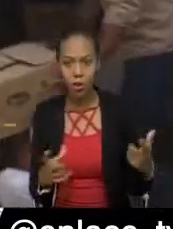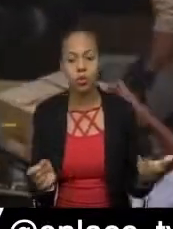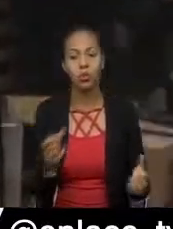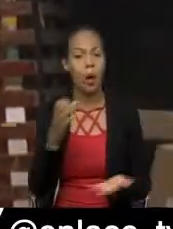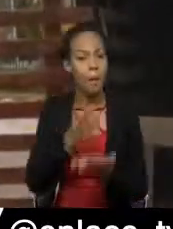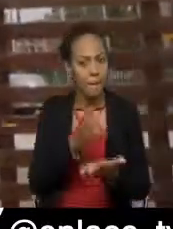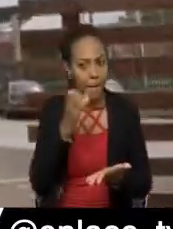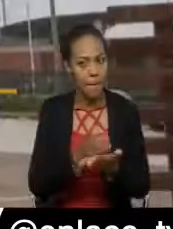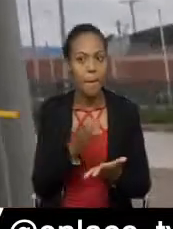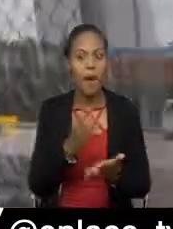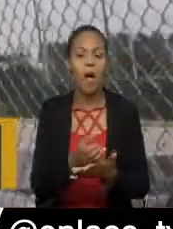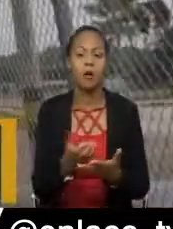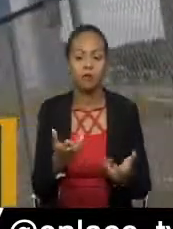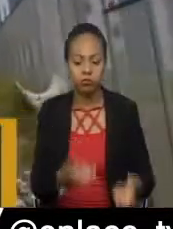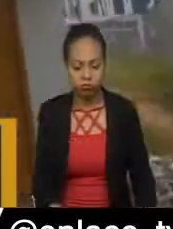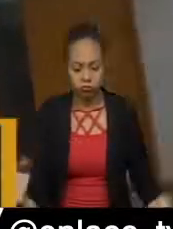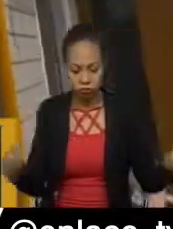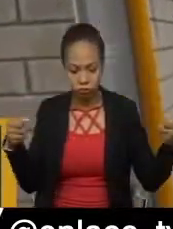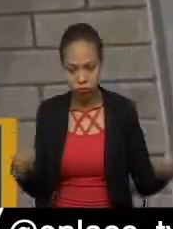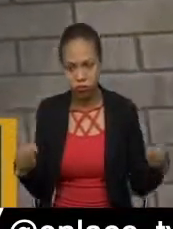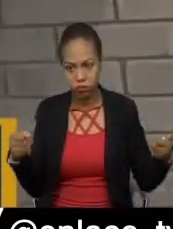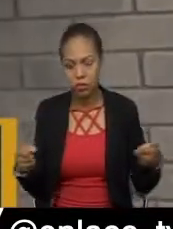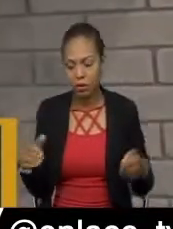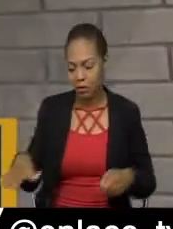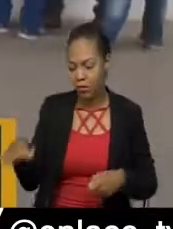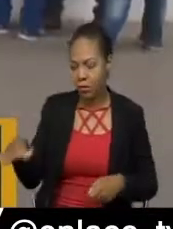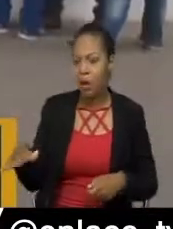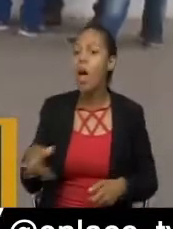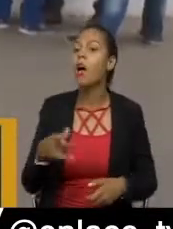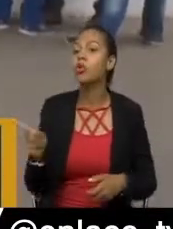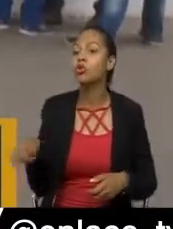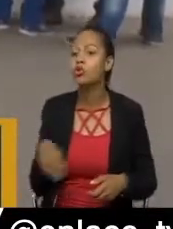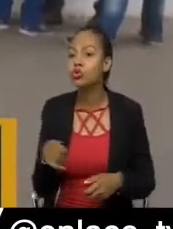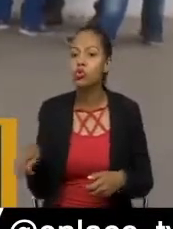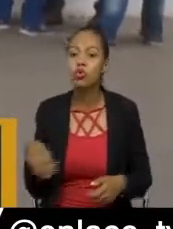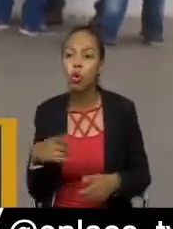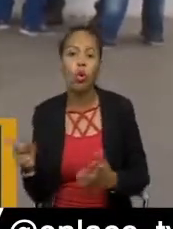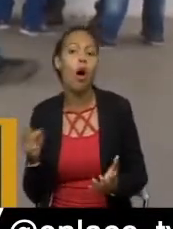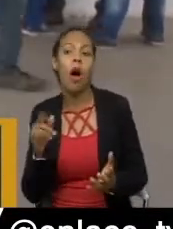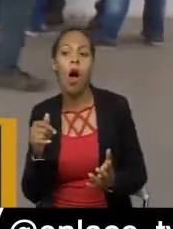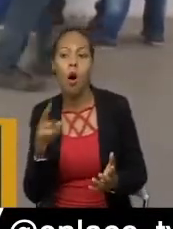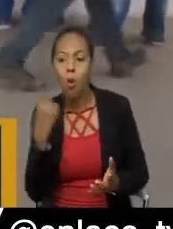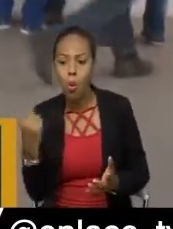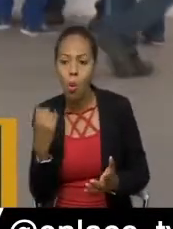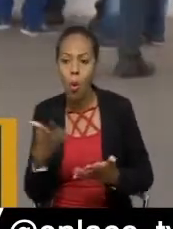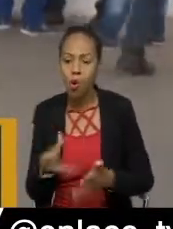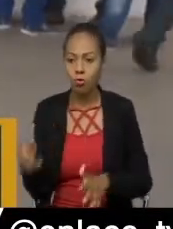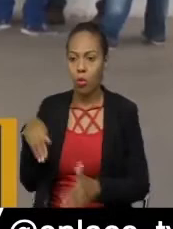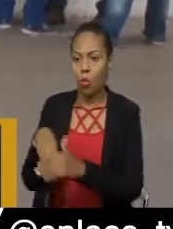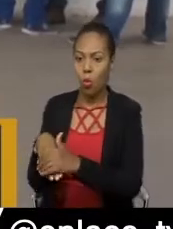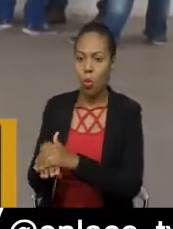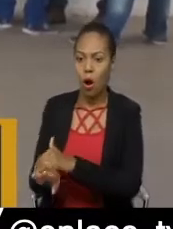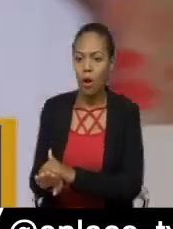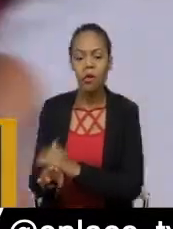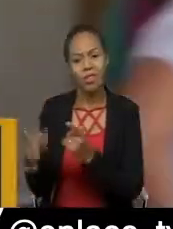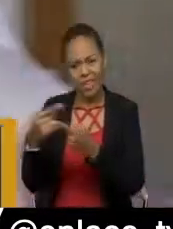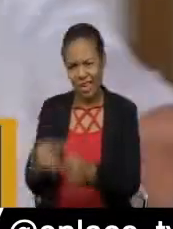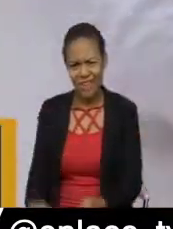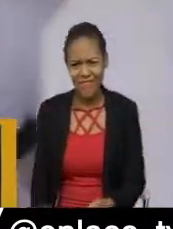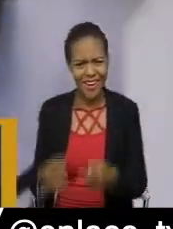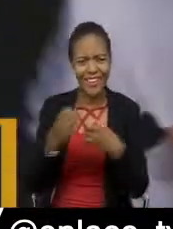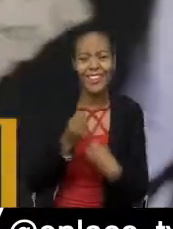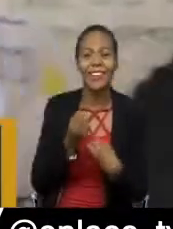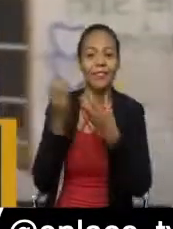vasos, tinas plásticas, tanques para almacenamiento de líquidos y canecas para residuos sólidos, entre otros elementos, fueron suministrados a la